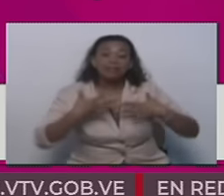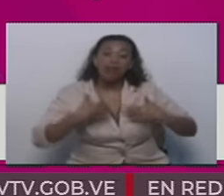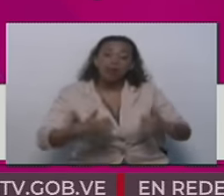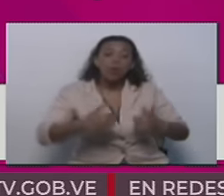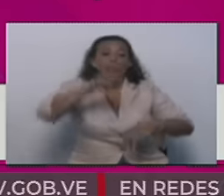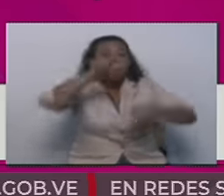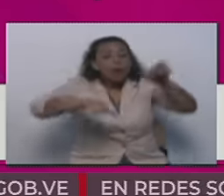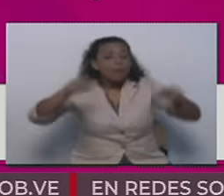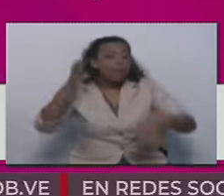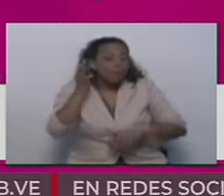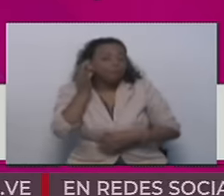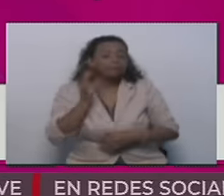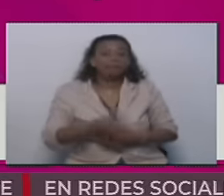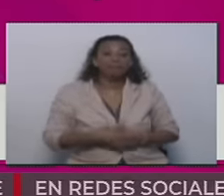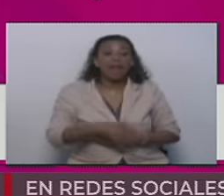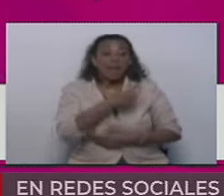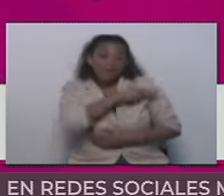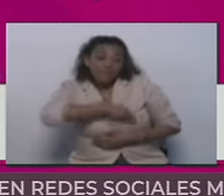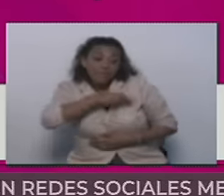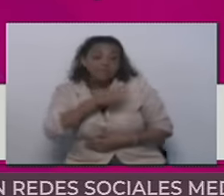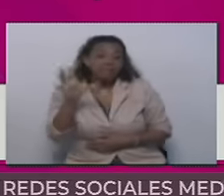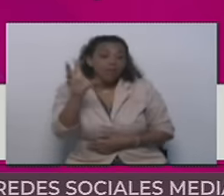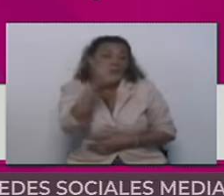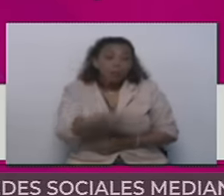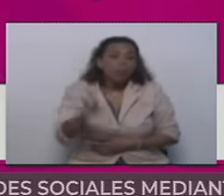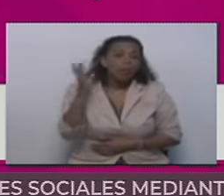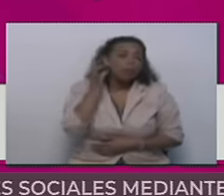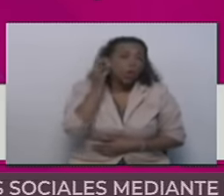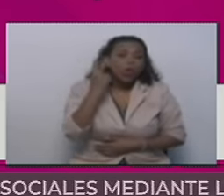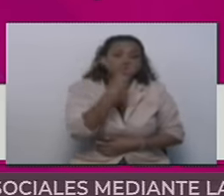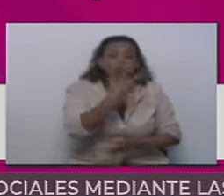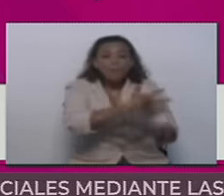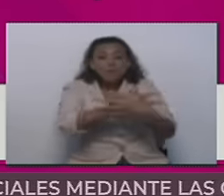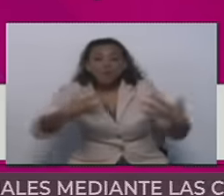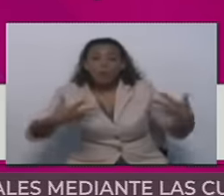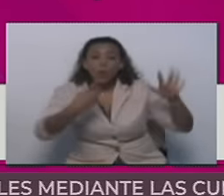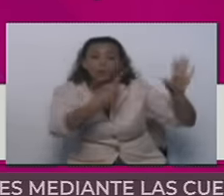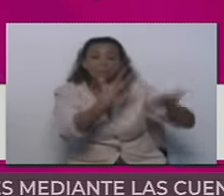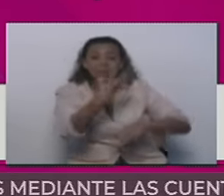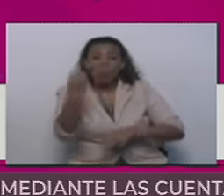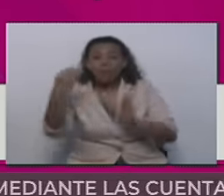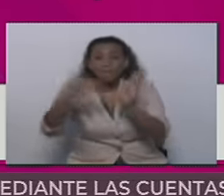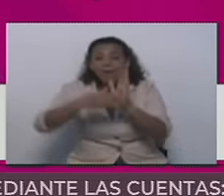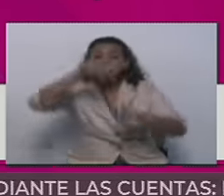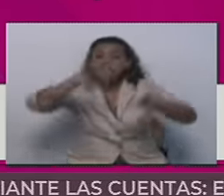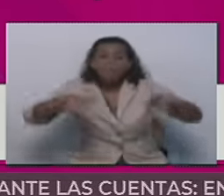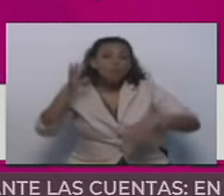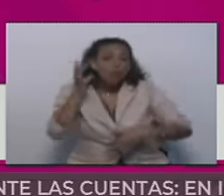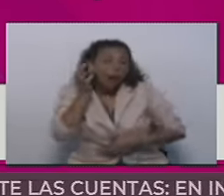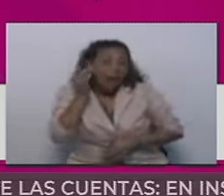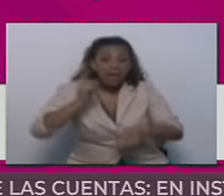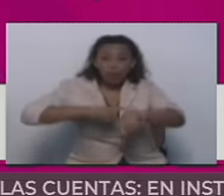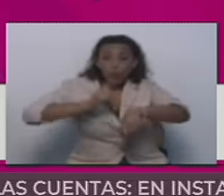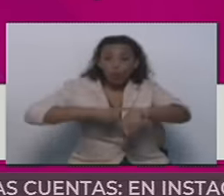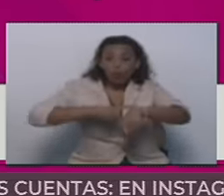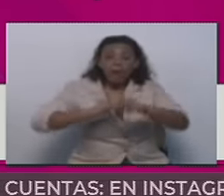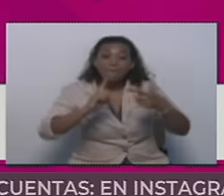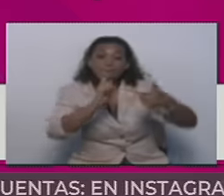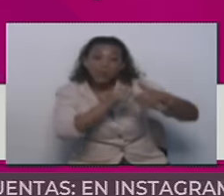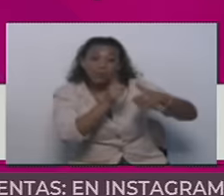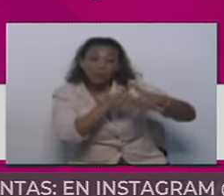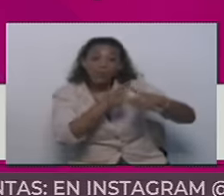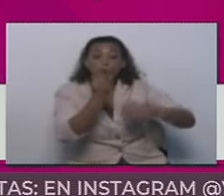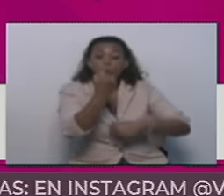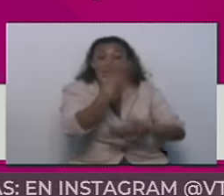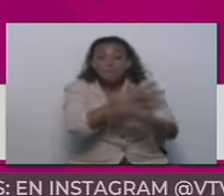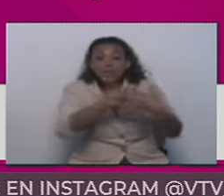mujeres venezolanas. En la Gran Misión Venezuela Mujer se registraron 2.650.000 mujeres. A la fecha, el Vértice 1 ha atendido a